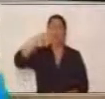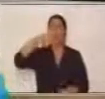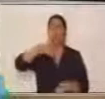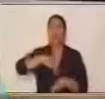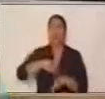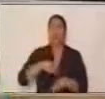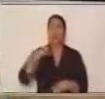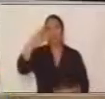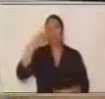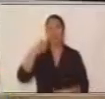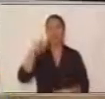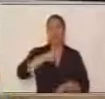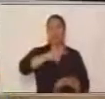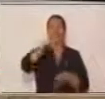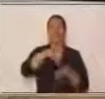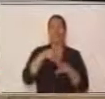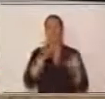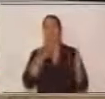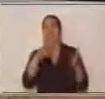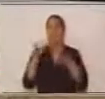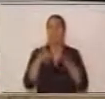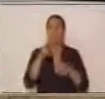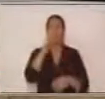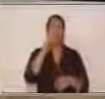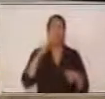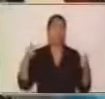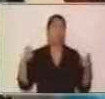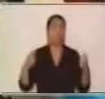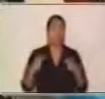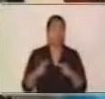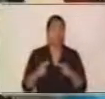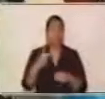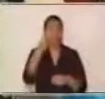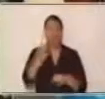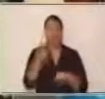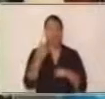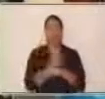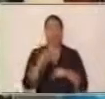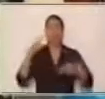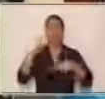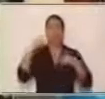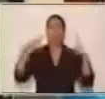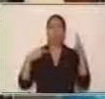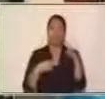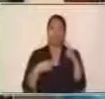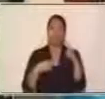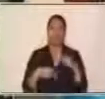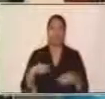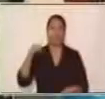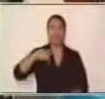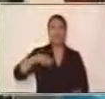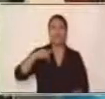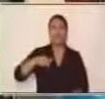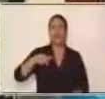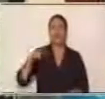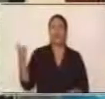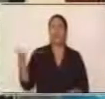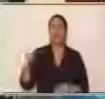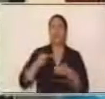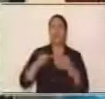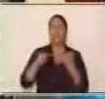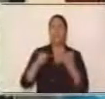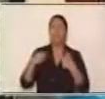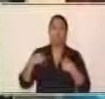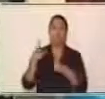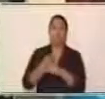el Día del Medio Ambiente. Hay que reciclar, reducir y reutilizar. En esta ocasión, varios de los materiales que utilicé para